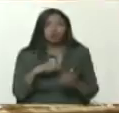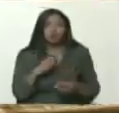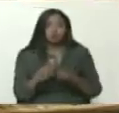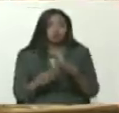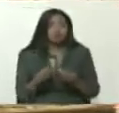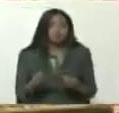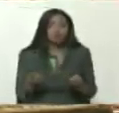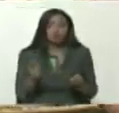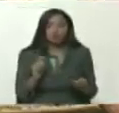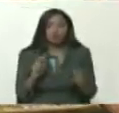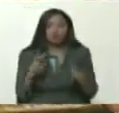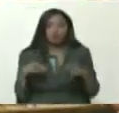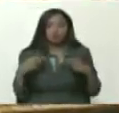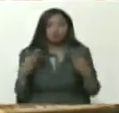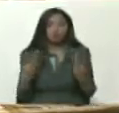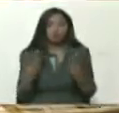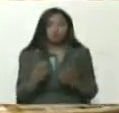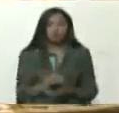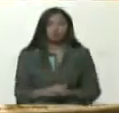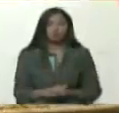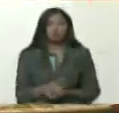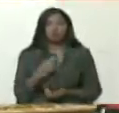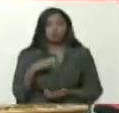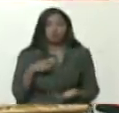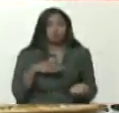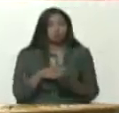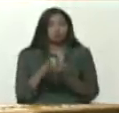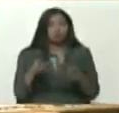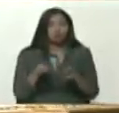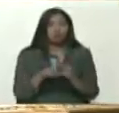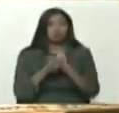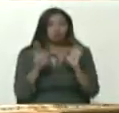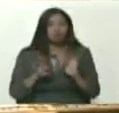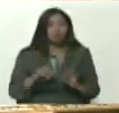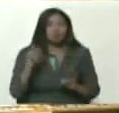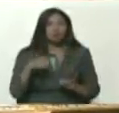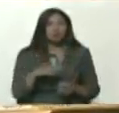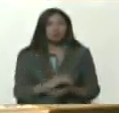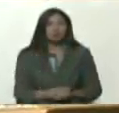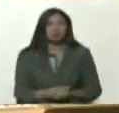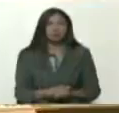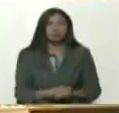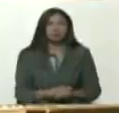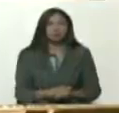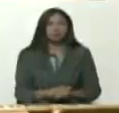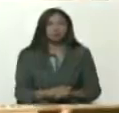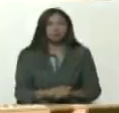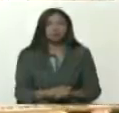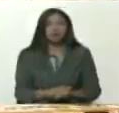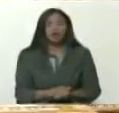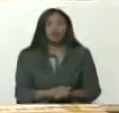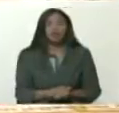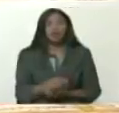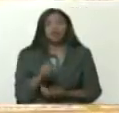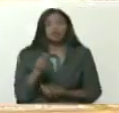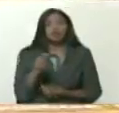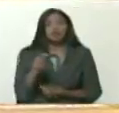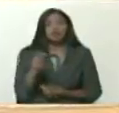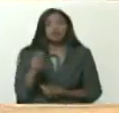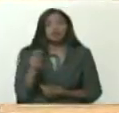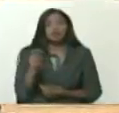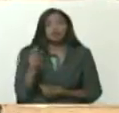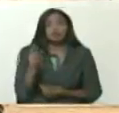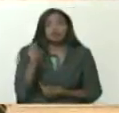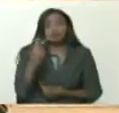materia prima. ¿Qué garantizar, ministro de Industria? Zaret El Aissami, compañera María Gracia, María